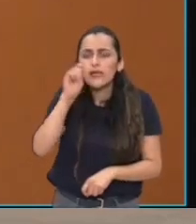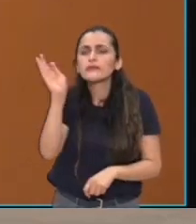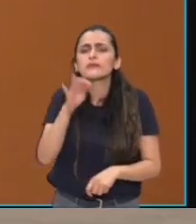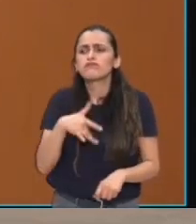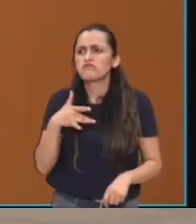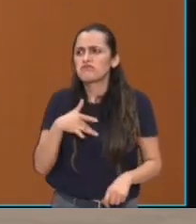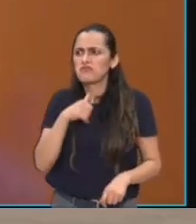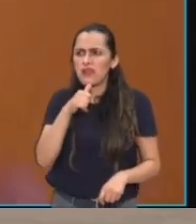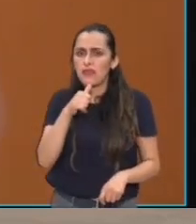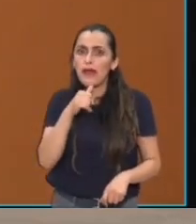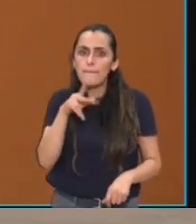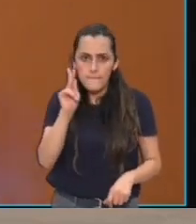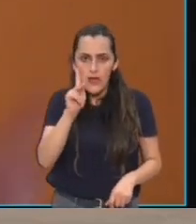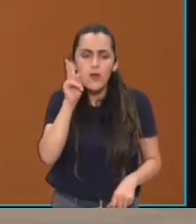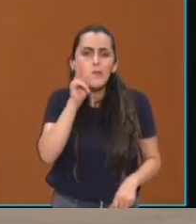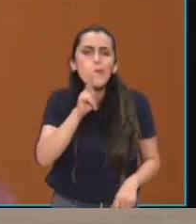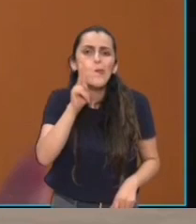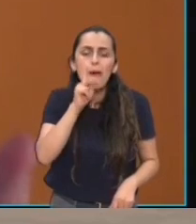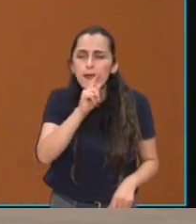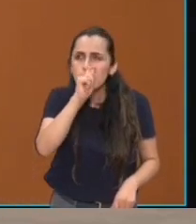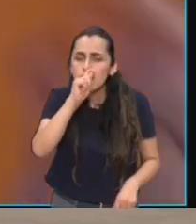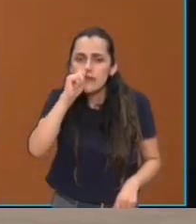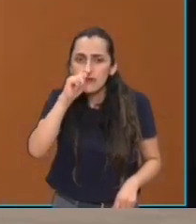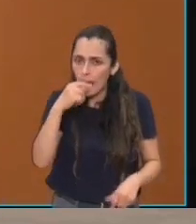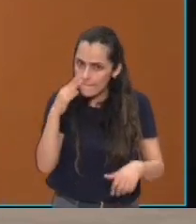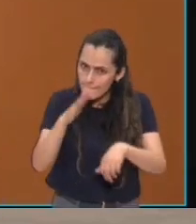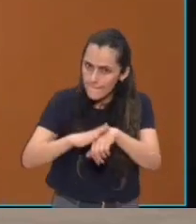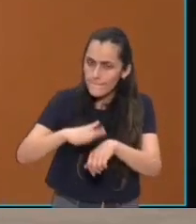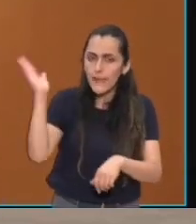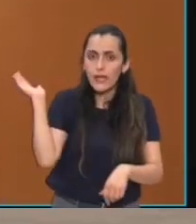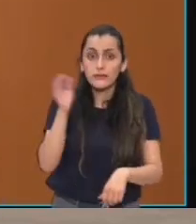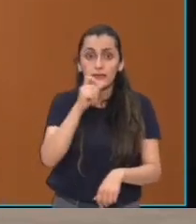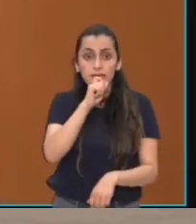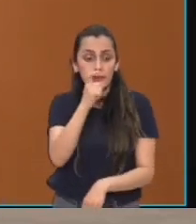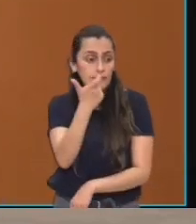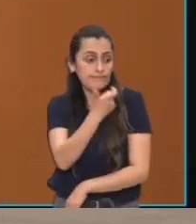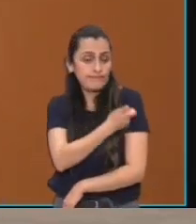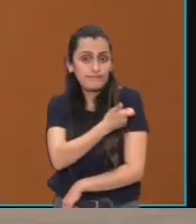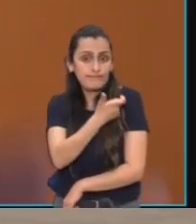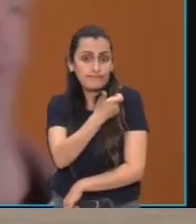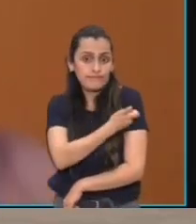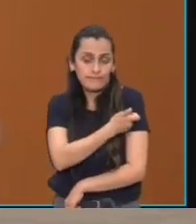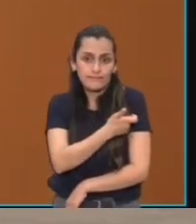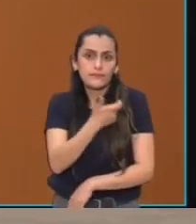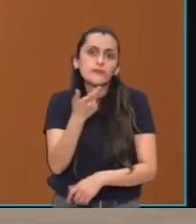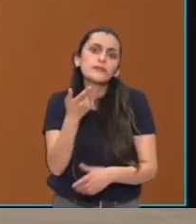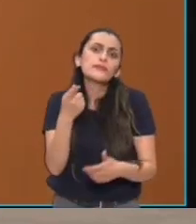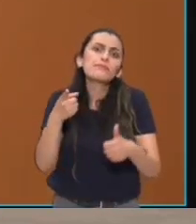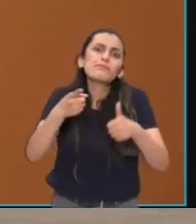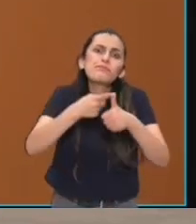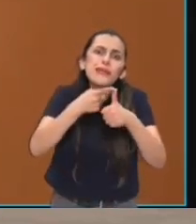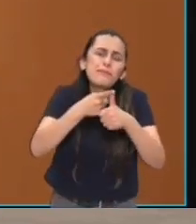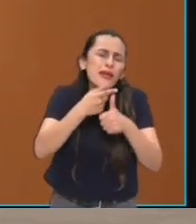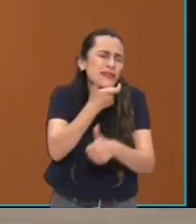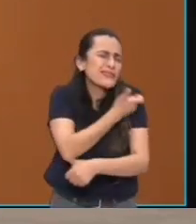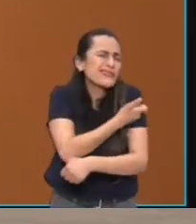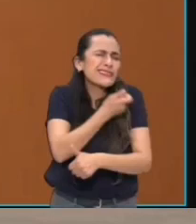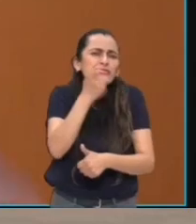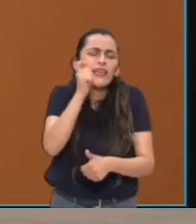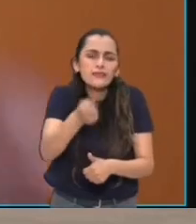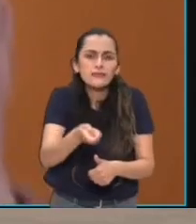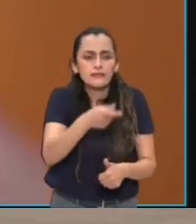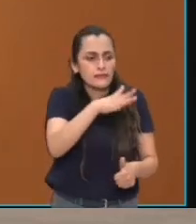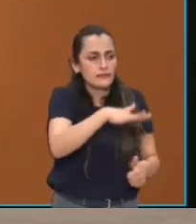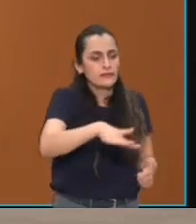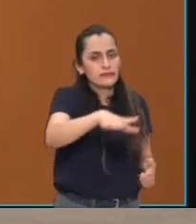asintomáticos. Hay que agilizar el proceso de vacunación basándose en quien tiene la experiencia, que es el sector salud, que por años